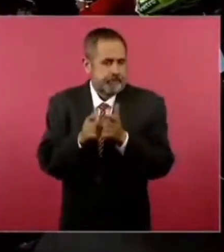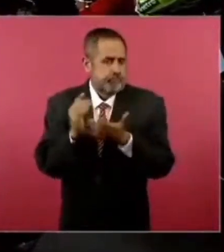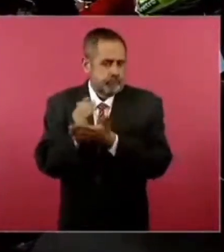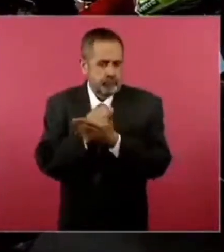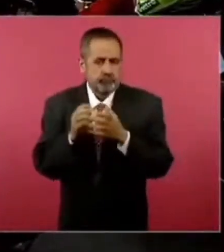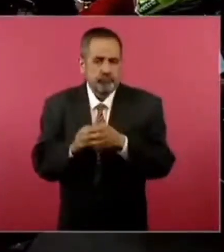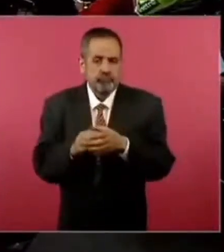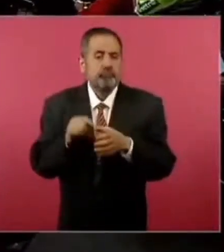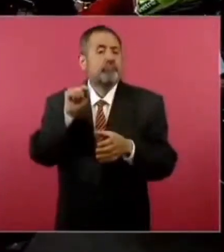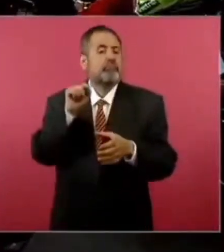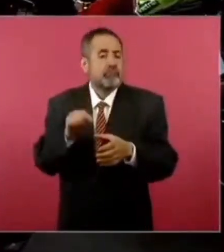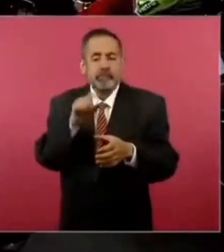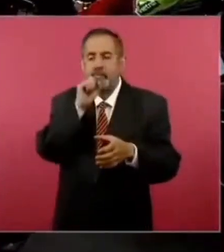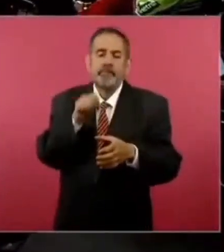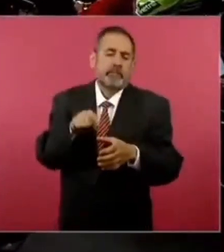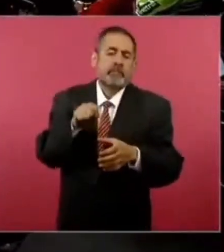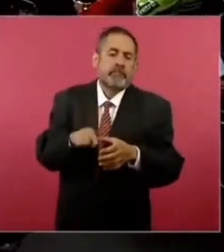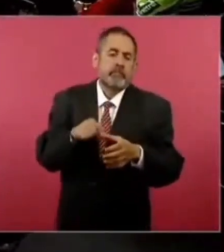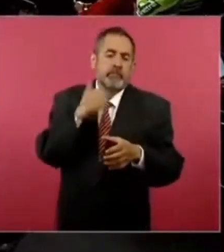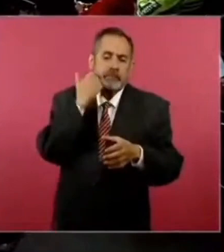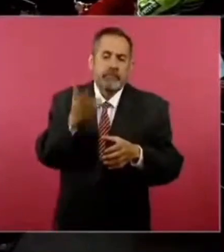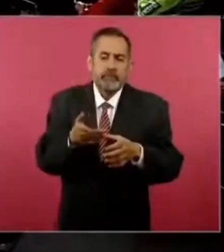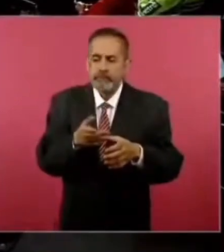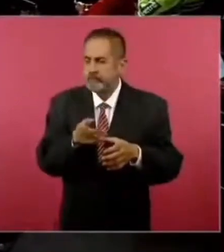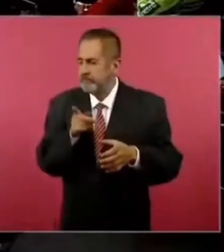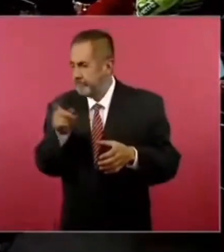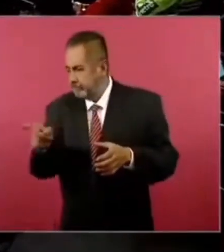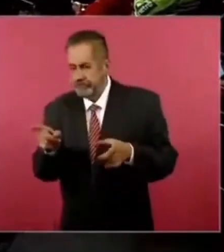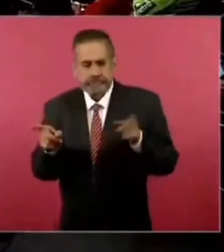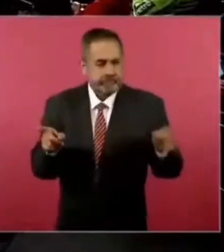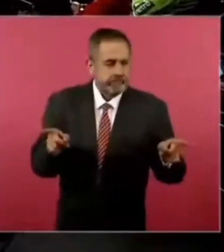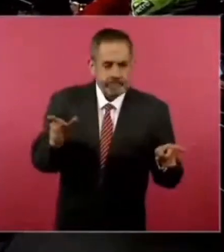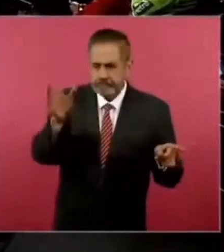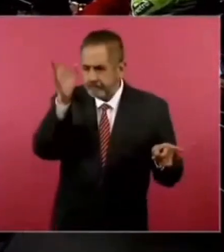pues van a querer que se llegue a acuerdos.